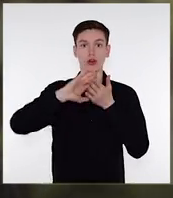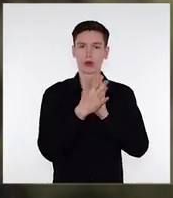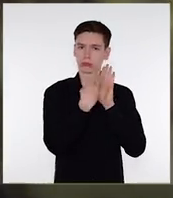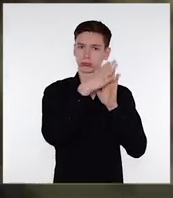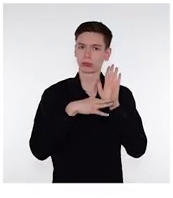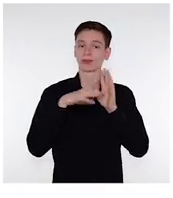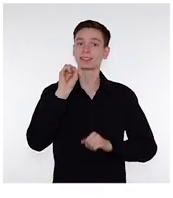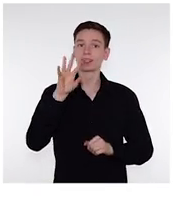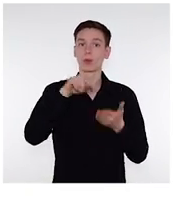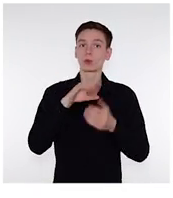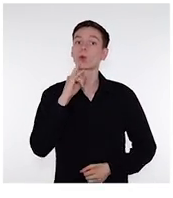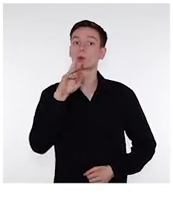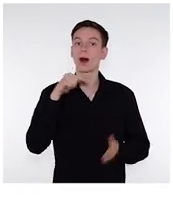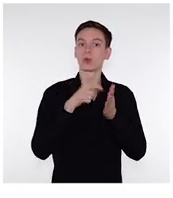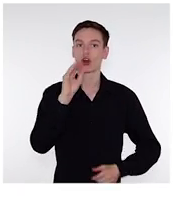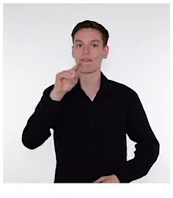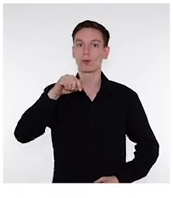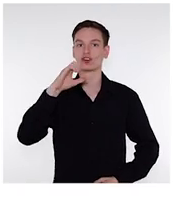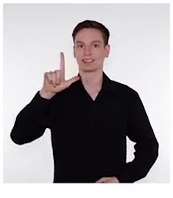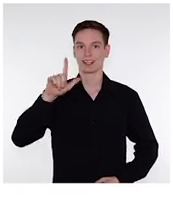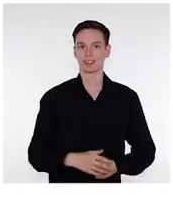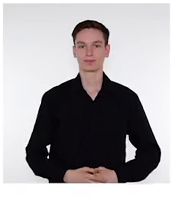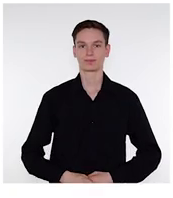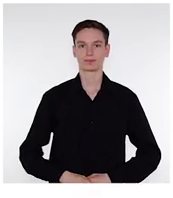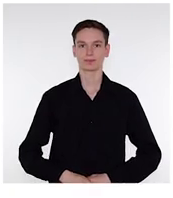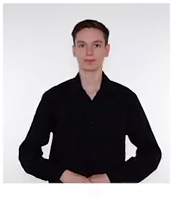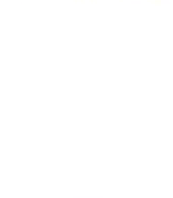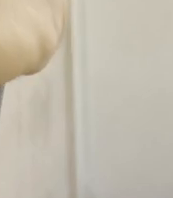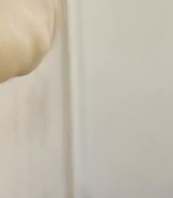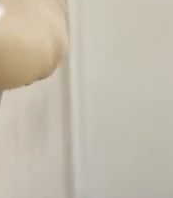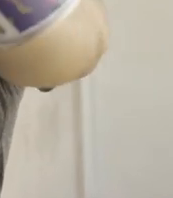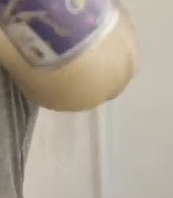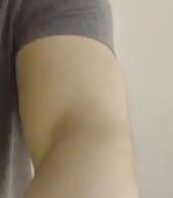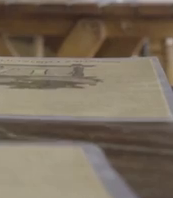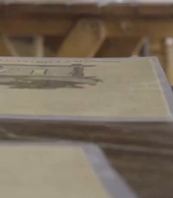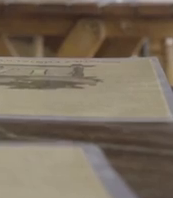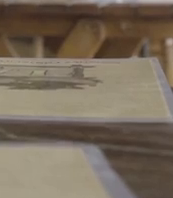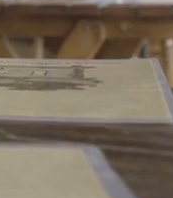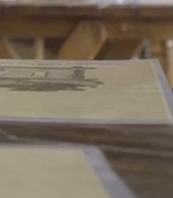Toda la programación en diadelcine.cultura.gov.cl.